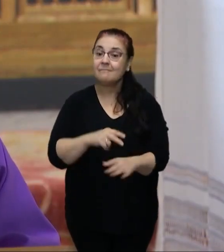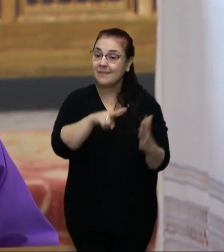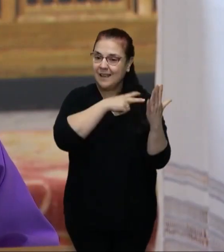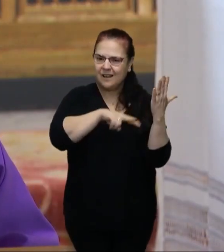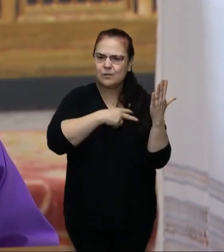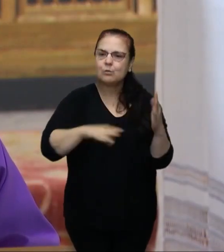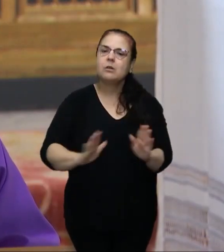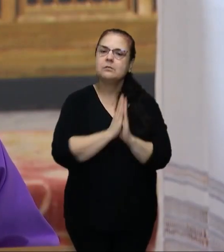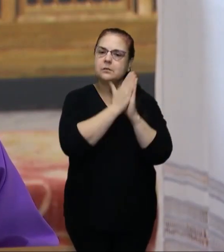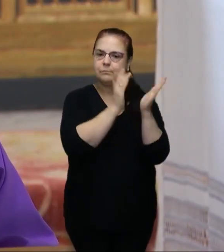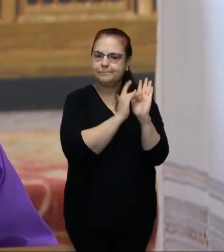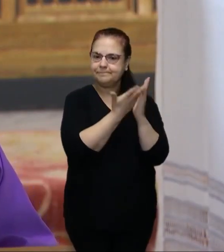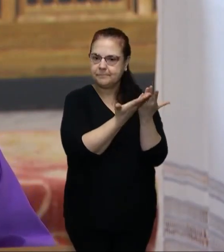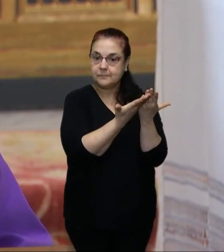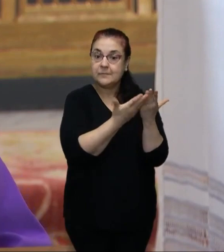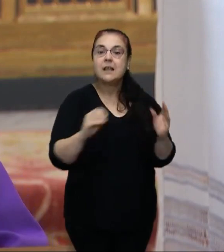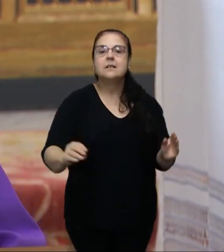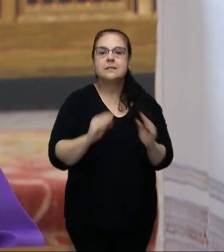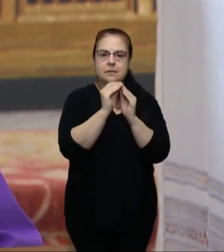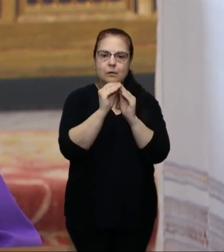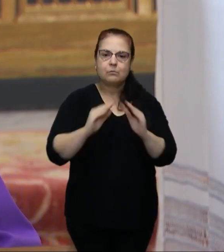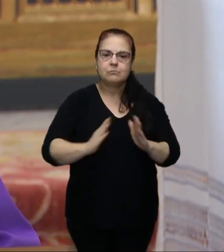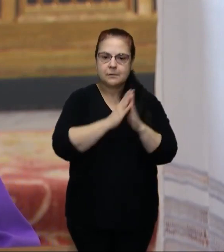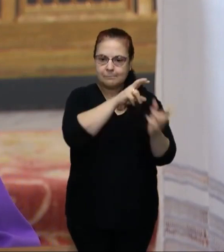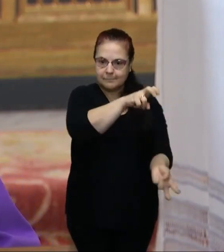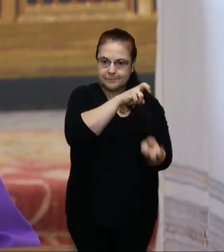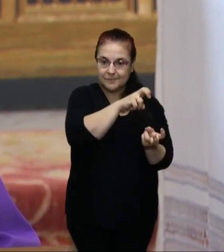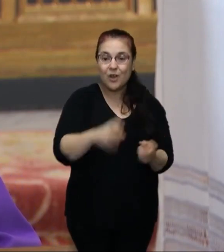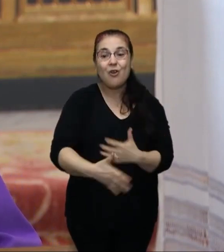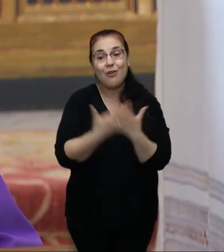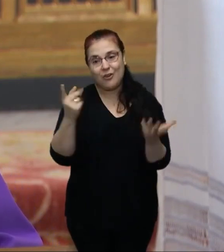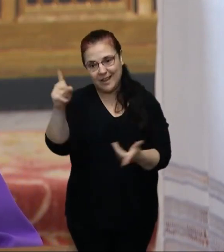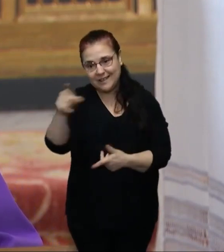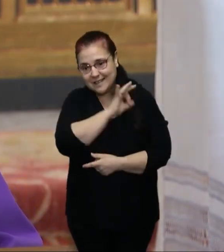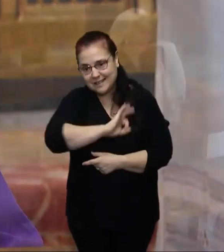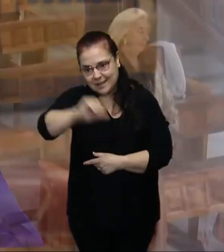Lectura del Santo Evangelio según San Mateo.